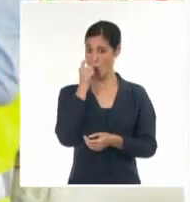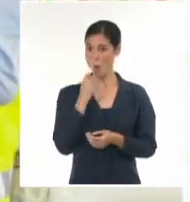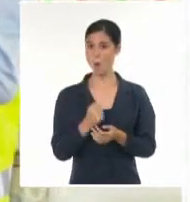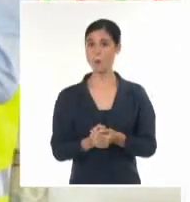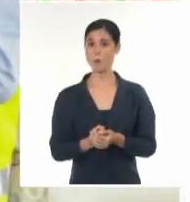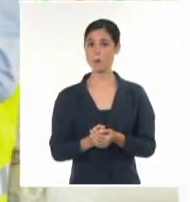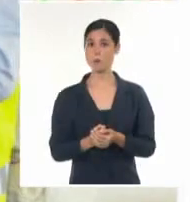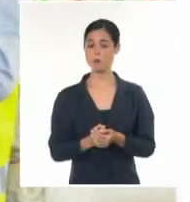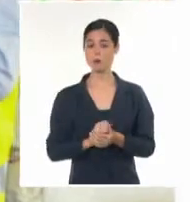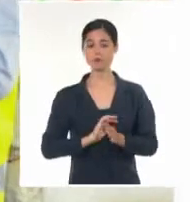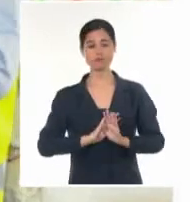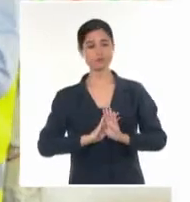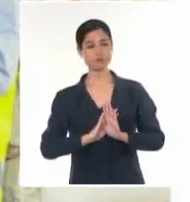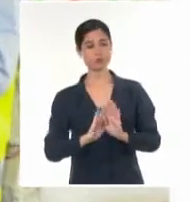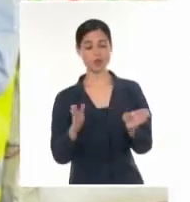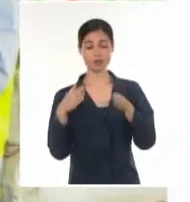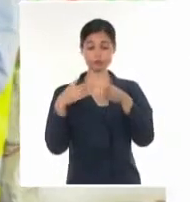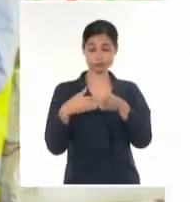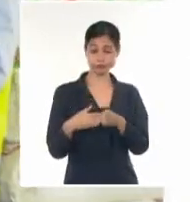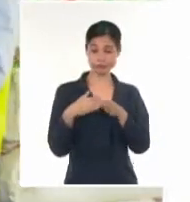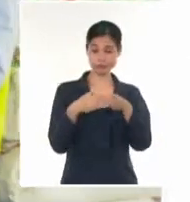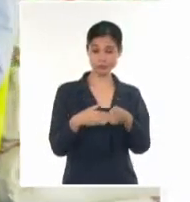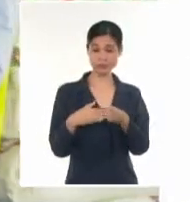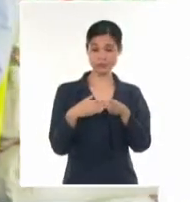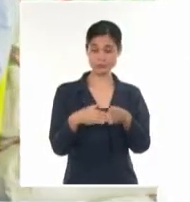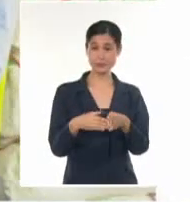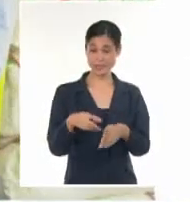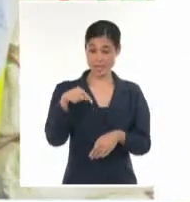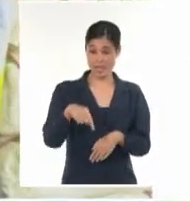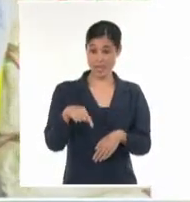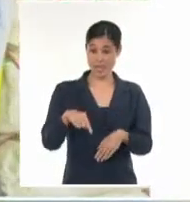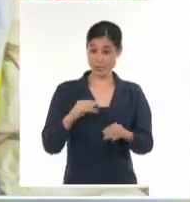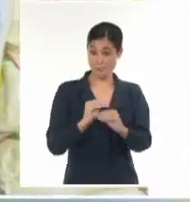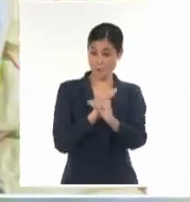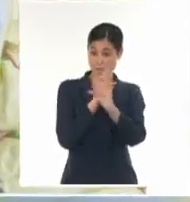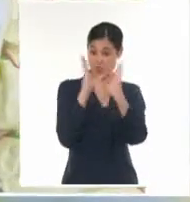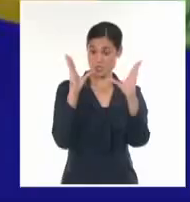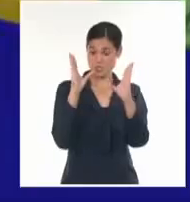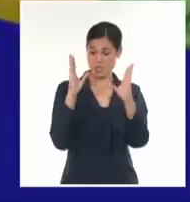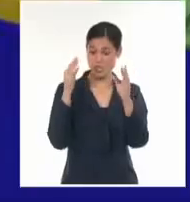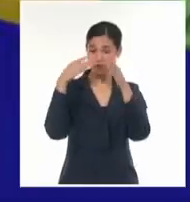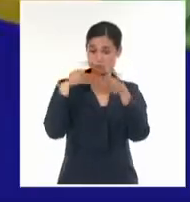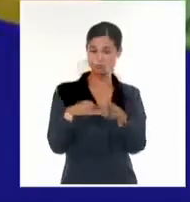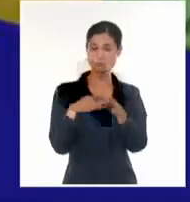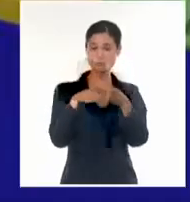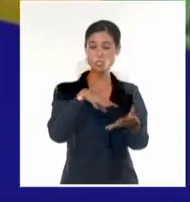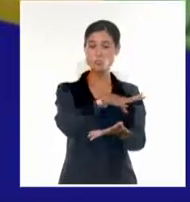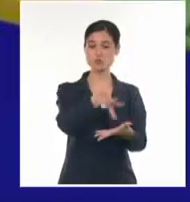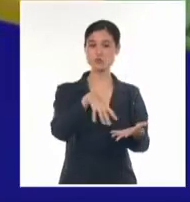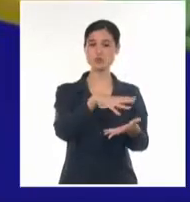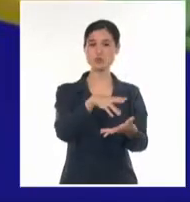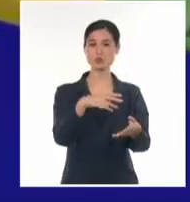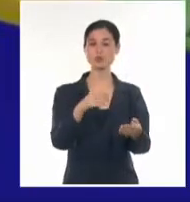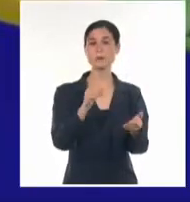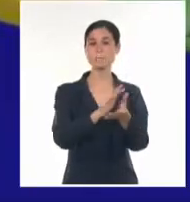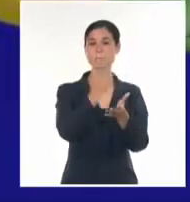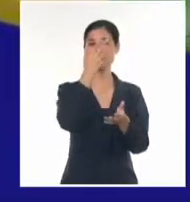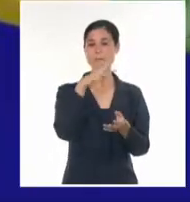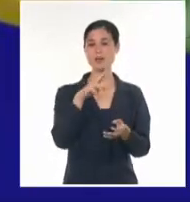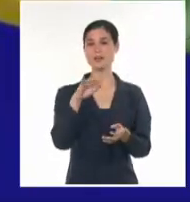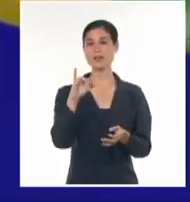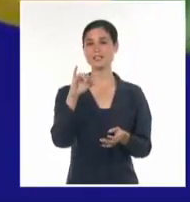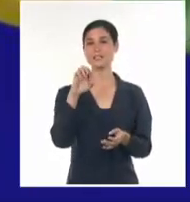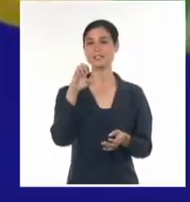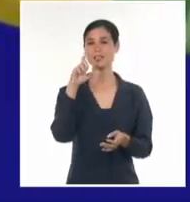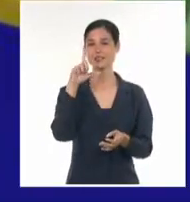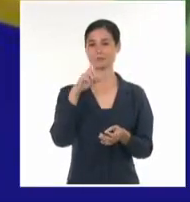traslada el importante donativo que partió esta mañana hacia el puerto del Mariel En nombre del gobierno y el pueblo cubanos Rodríguez